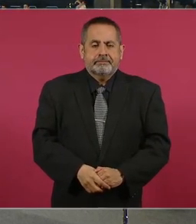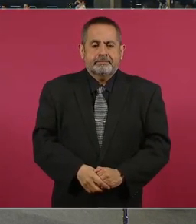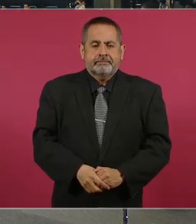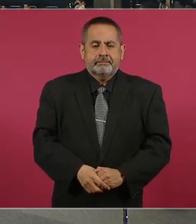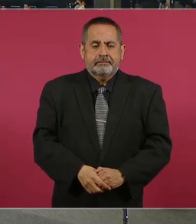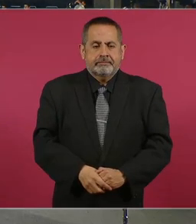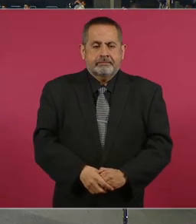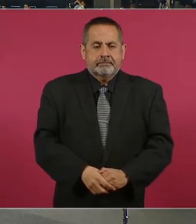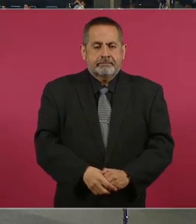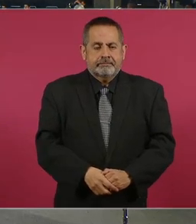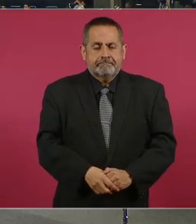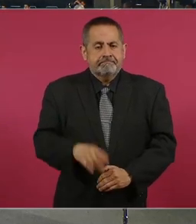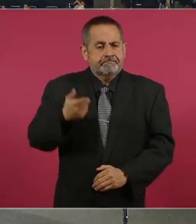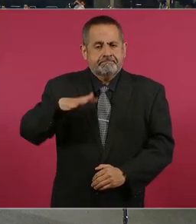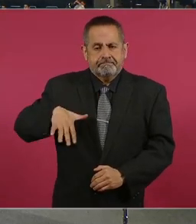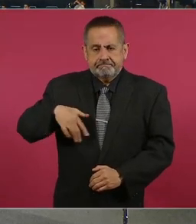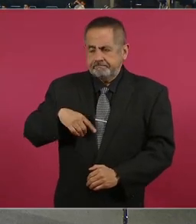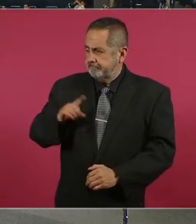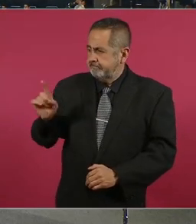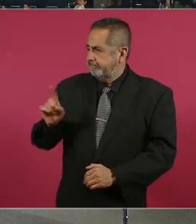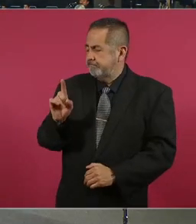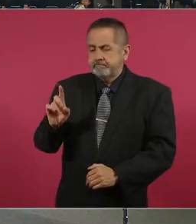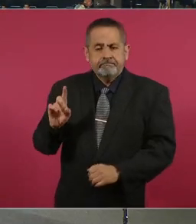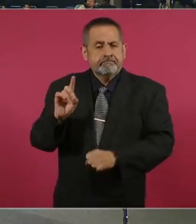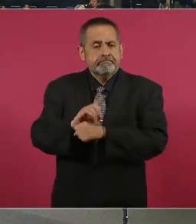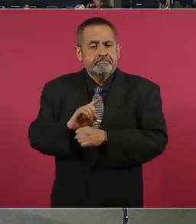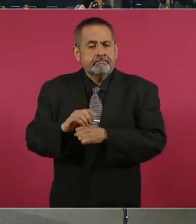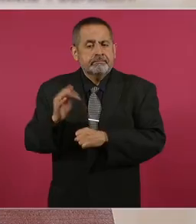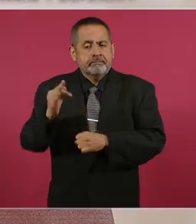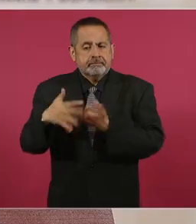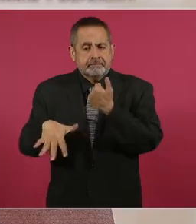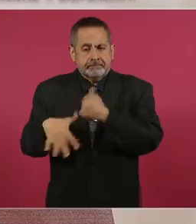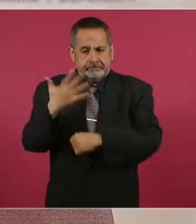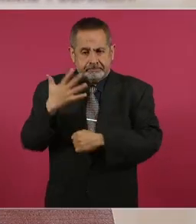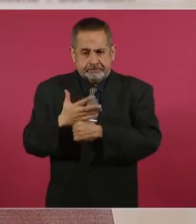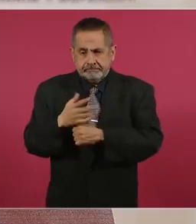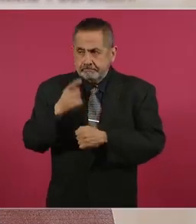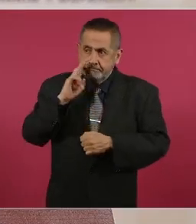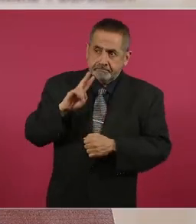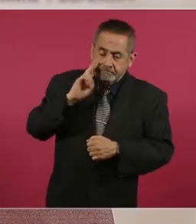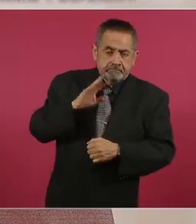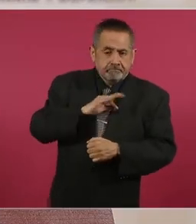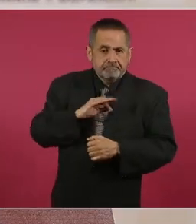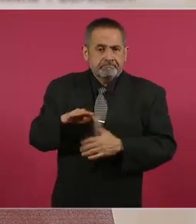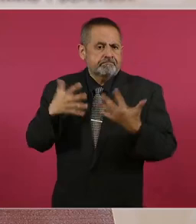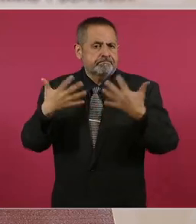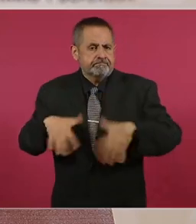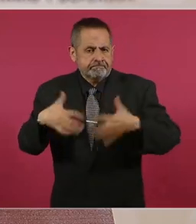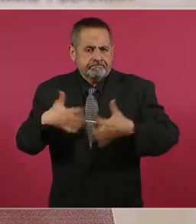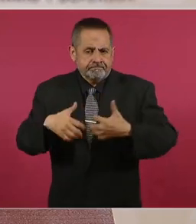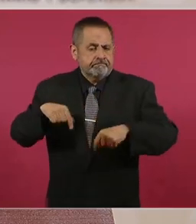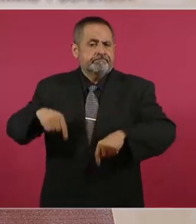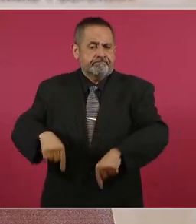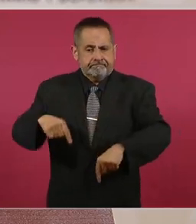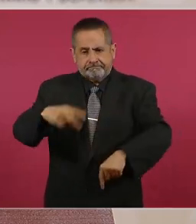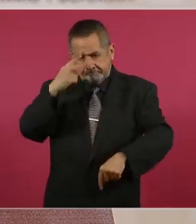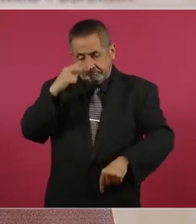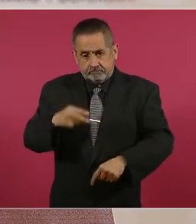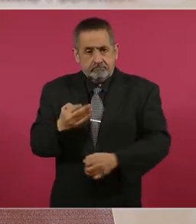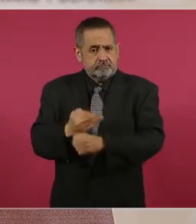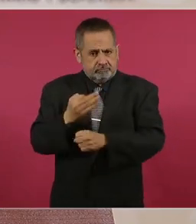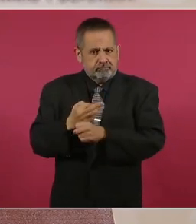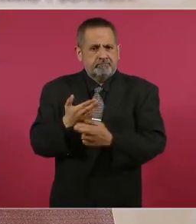Bueno, como lo comentó el comisionado, el 15 de febrero estaba la expectativa de que empiece a producirse. Realmente tenemos